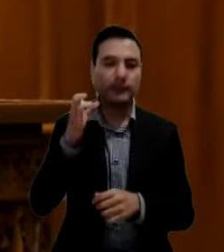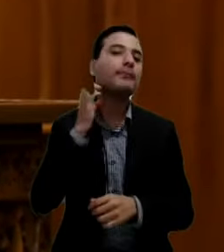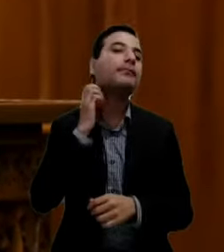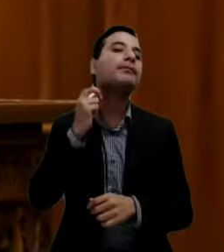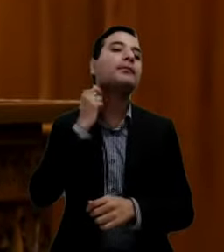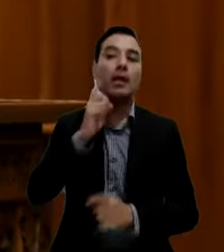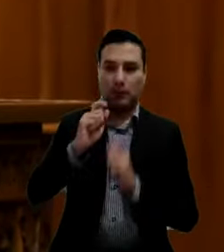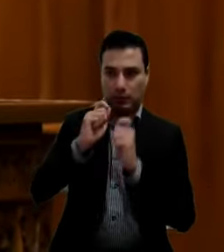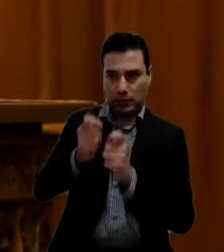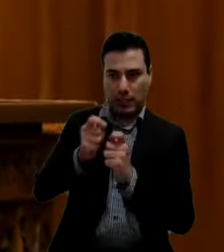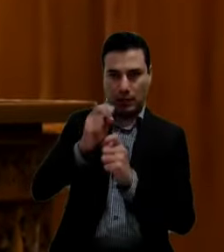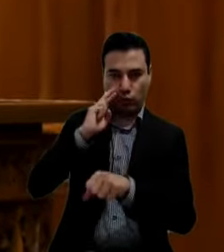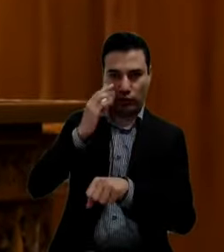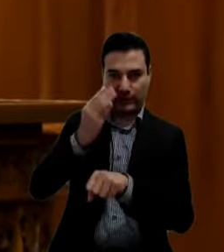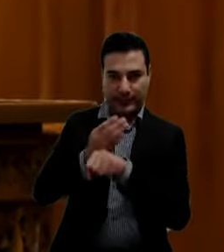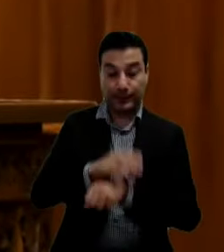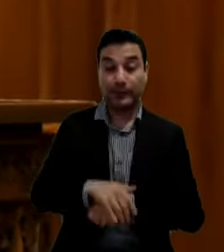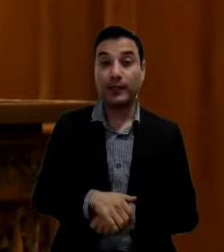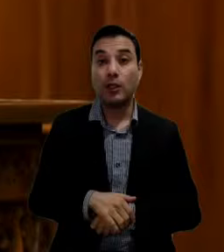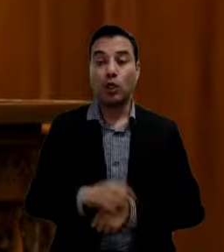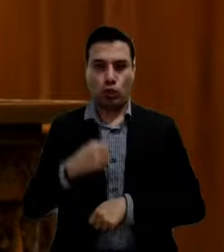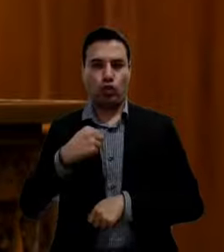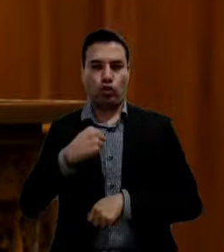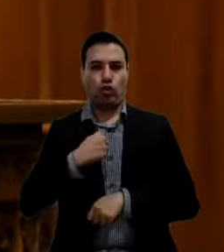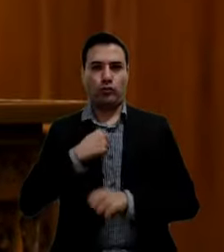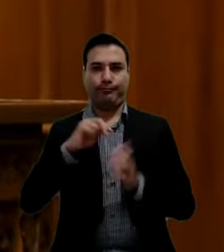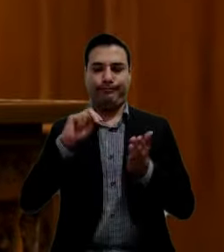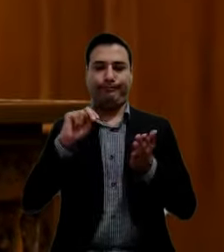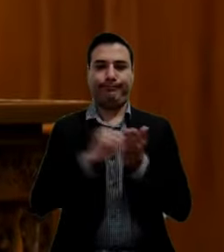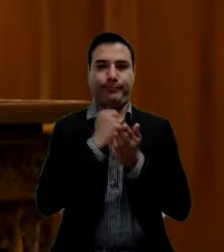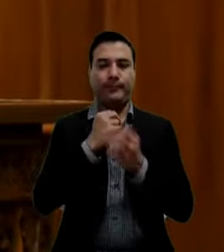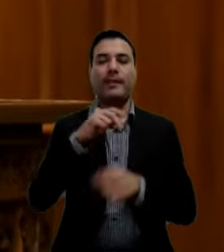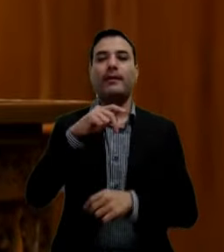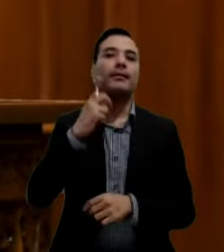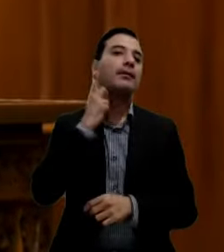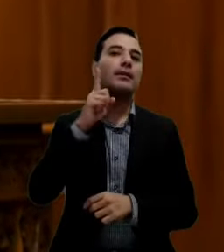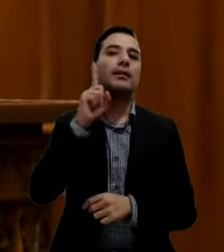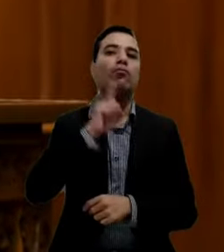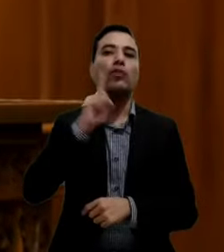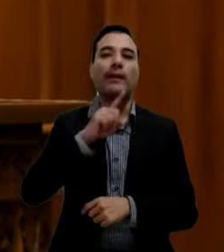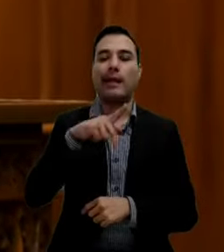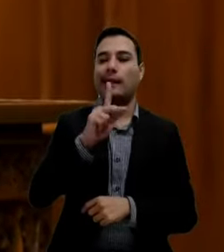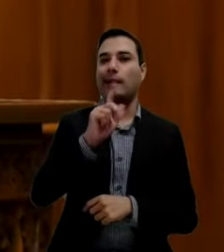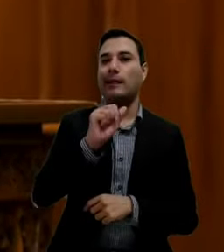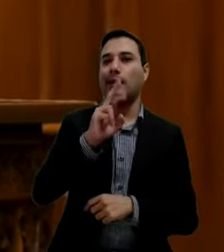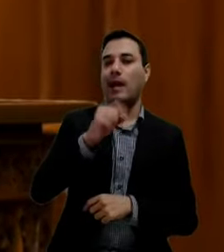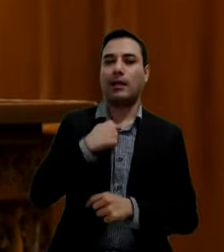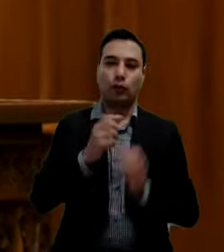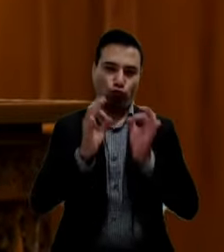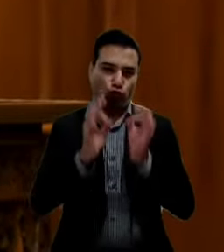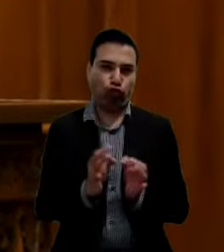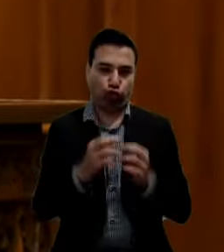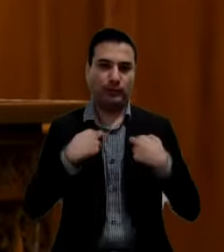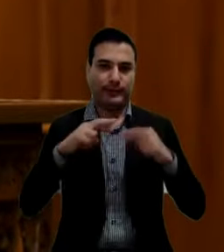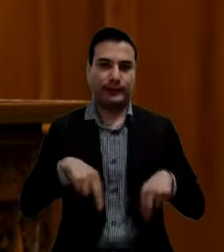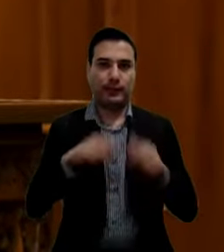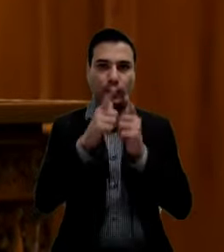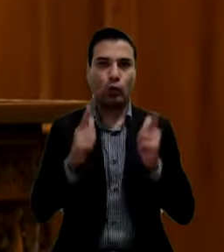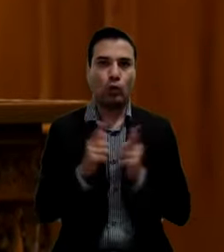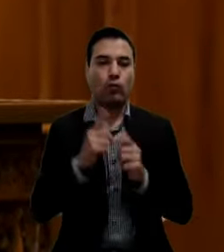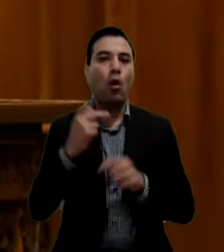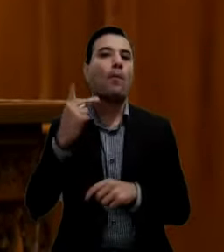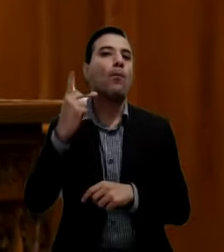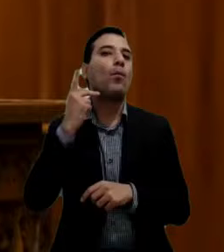México, quien suscribe, diputada Carla Gabriela Esperanza Aguilar Talavera, integrante del Grupo Parlamentario del Partido